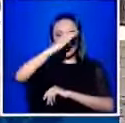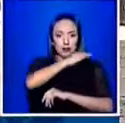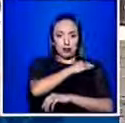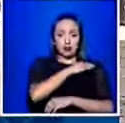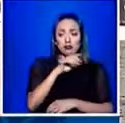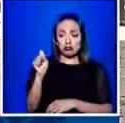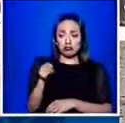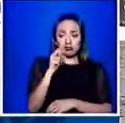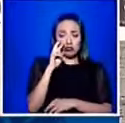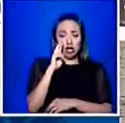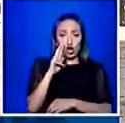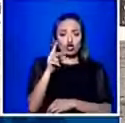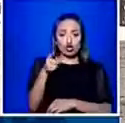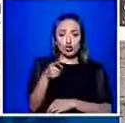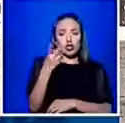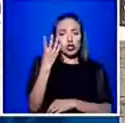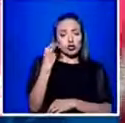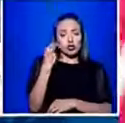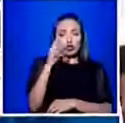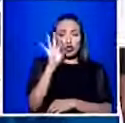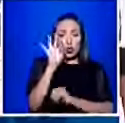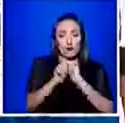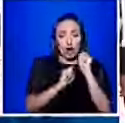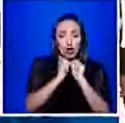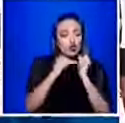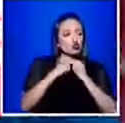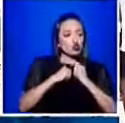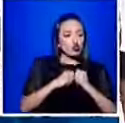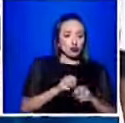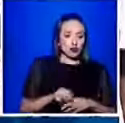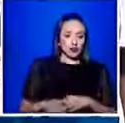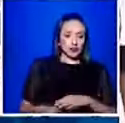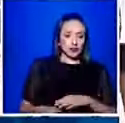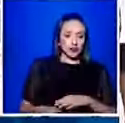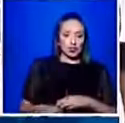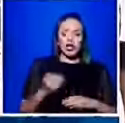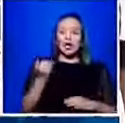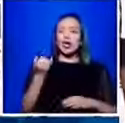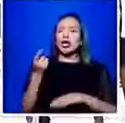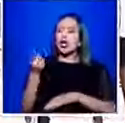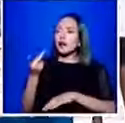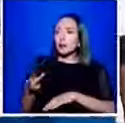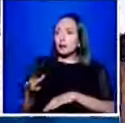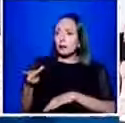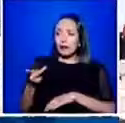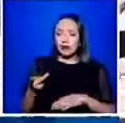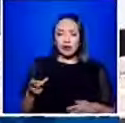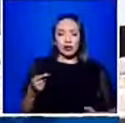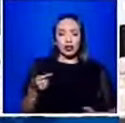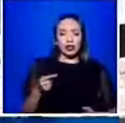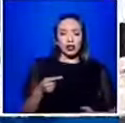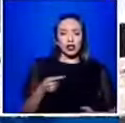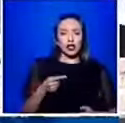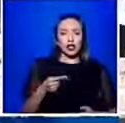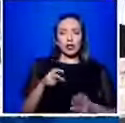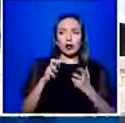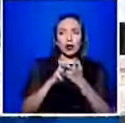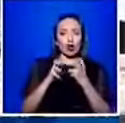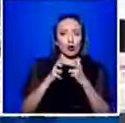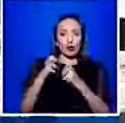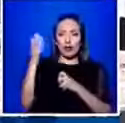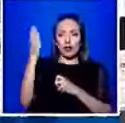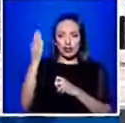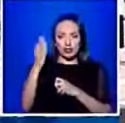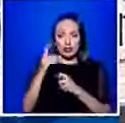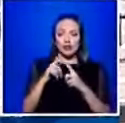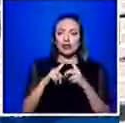reconocen que la institución sufrió durante estos 9 años. ¿Qué tipo de deficiencias había? Había académicas, de disciplina. El colegio